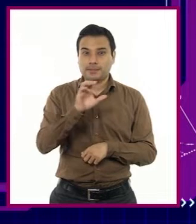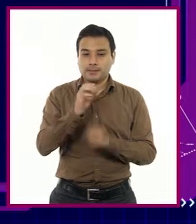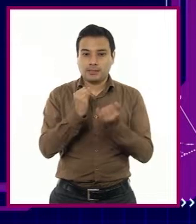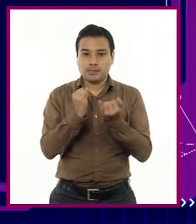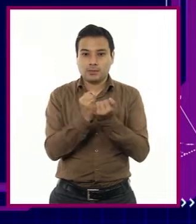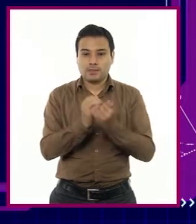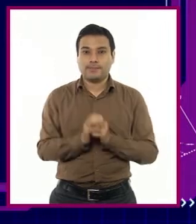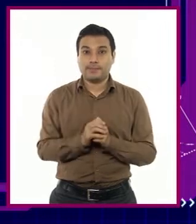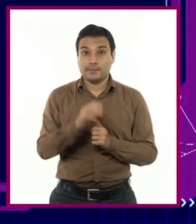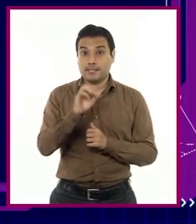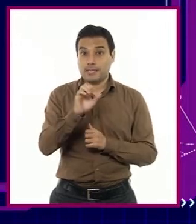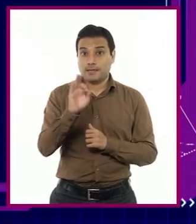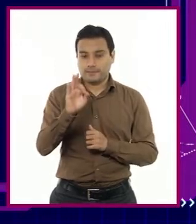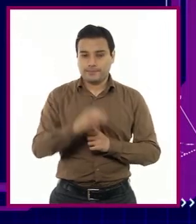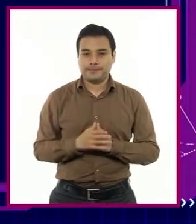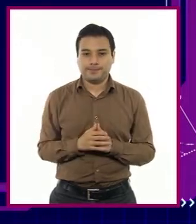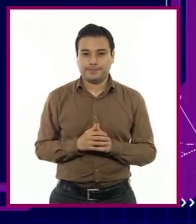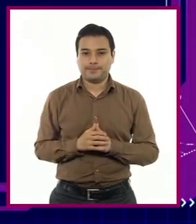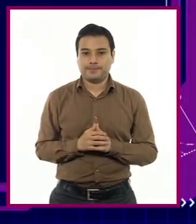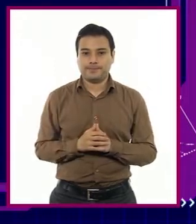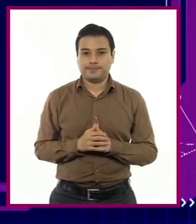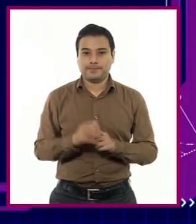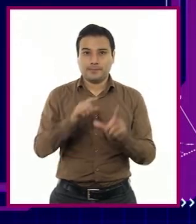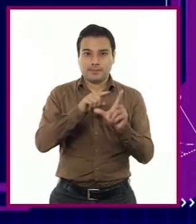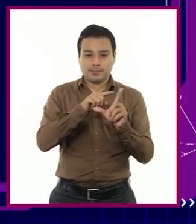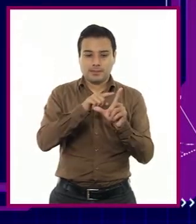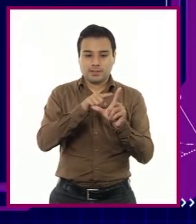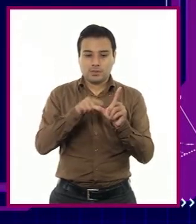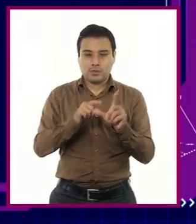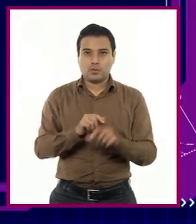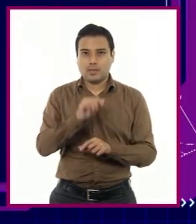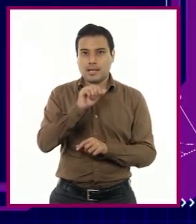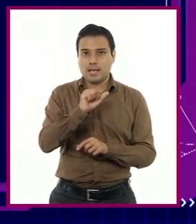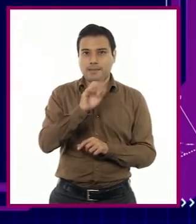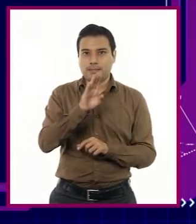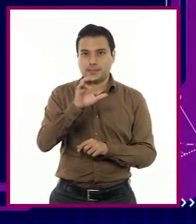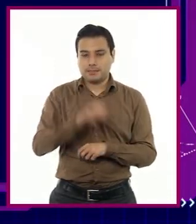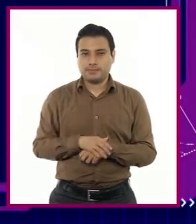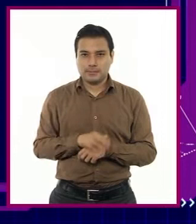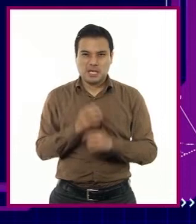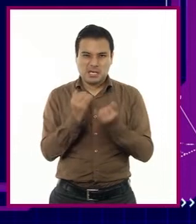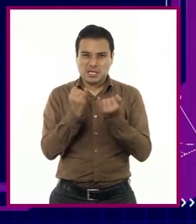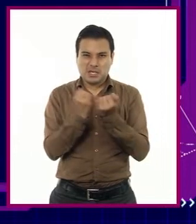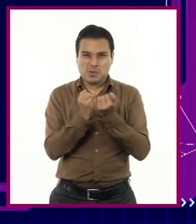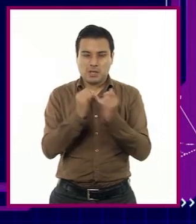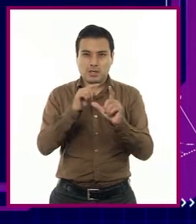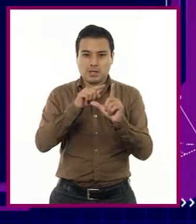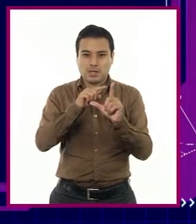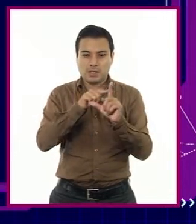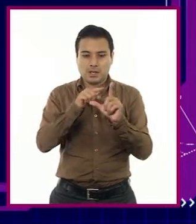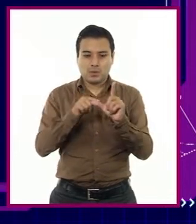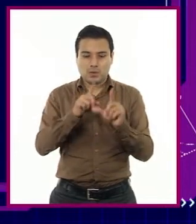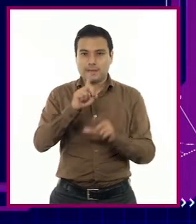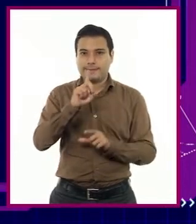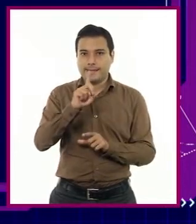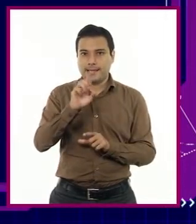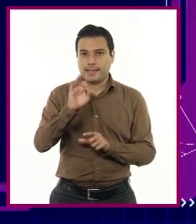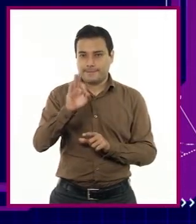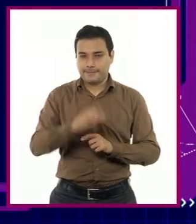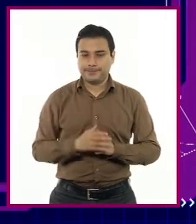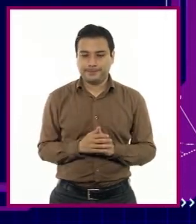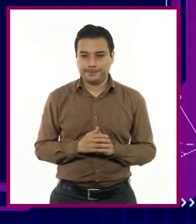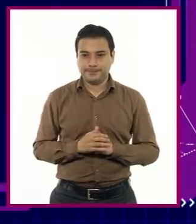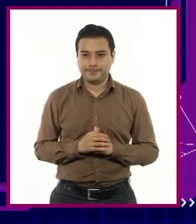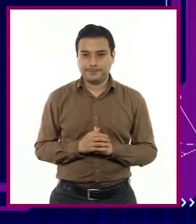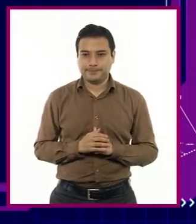con el lado EF. El ángulo ABC es congruente al ángulo DEF.